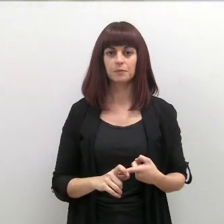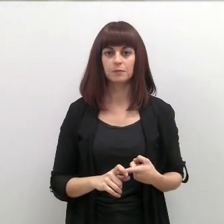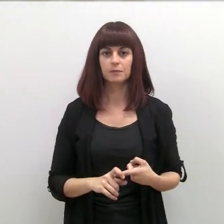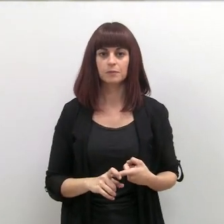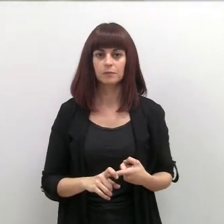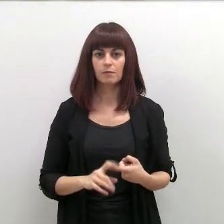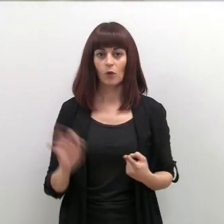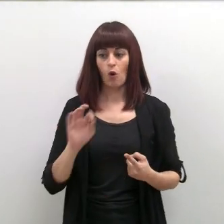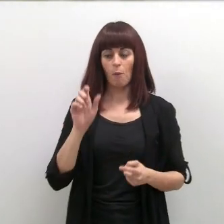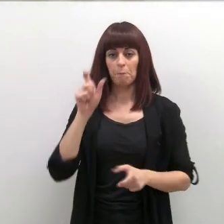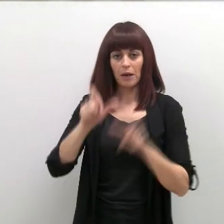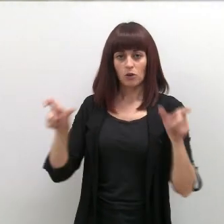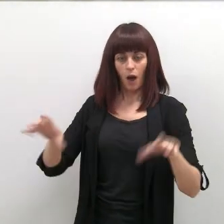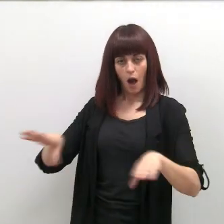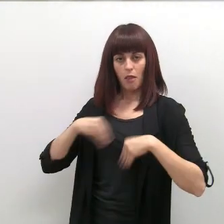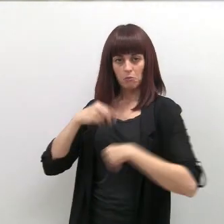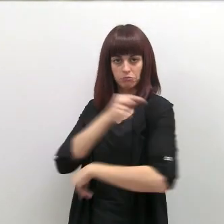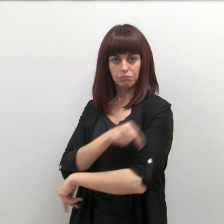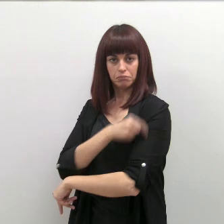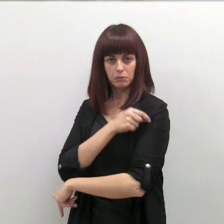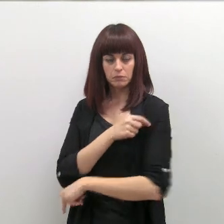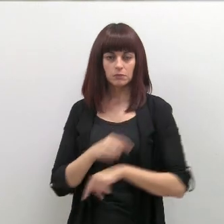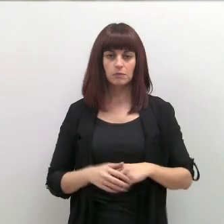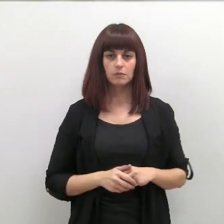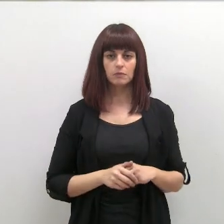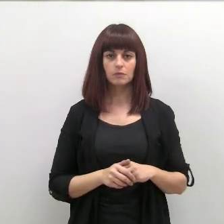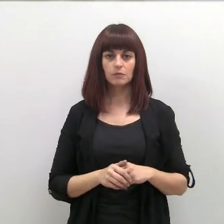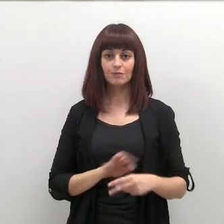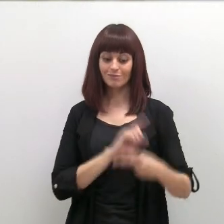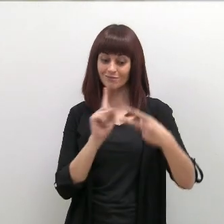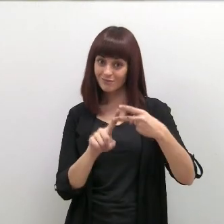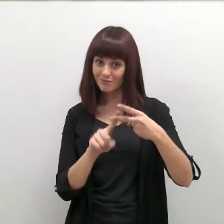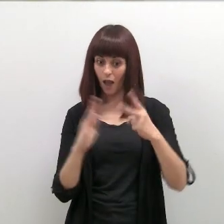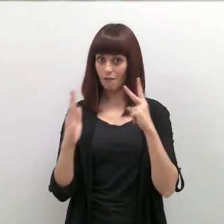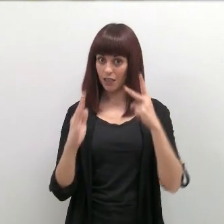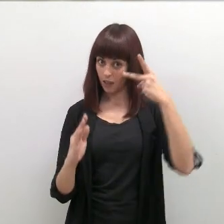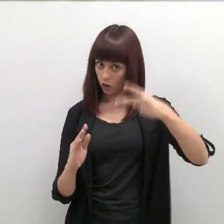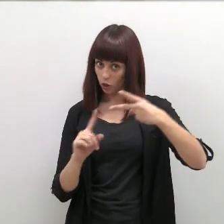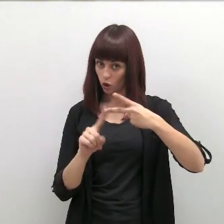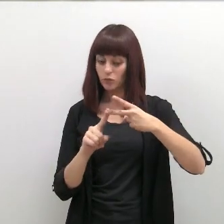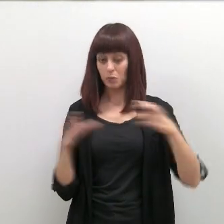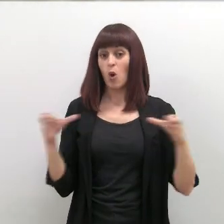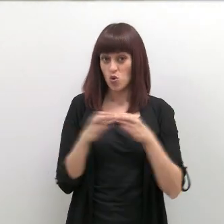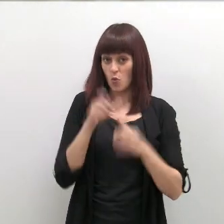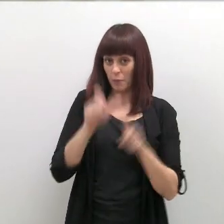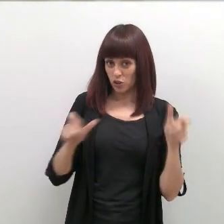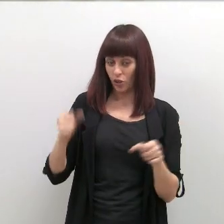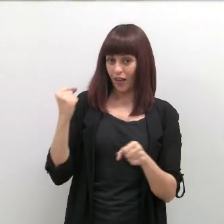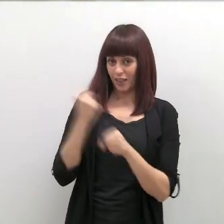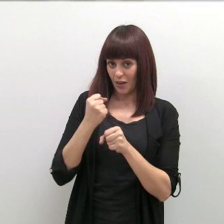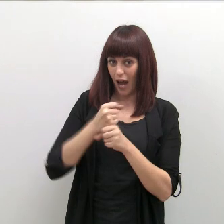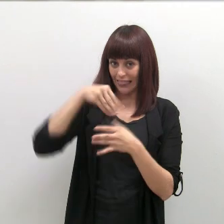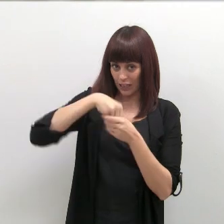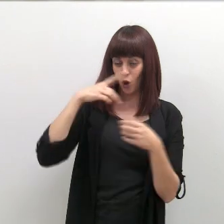han consentido en la administración de la dosis. Respecto a la subfase 2, que es el grupo de sanitarios de primera línea,